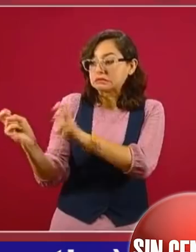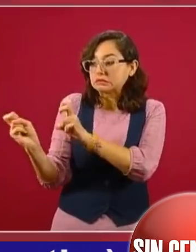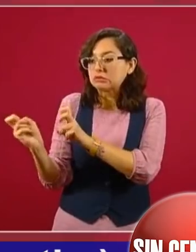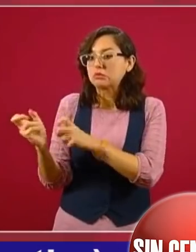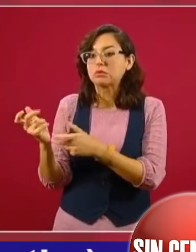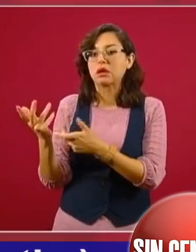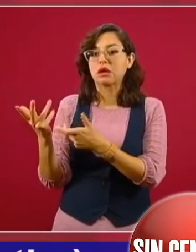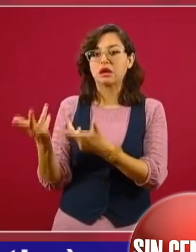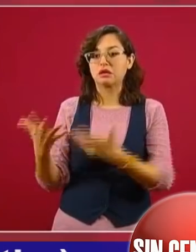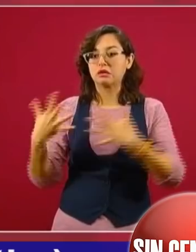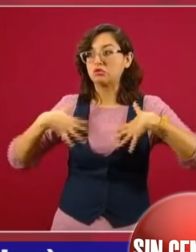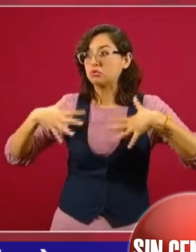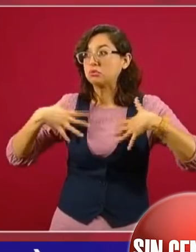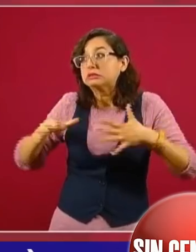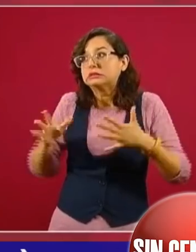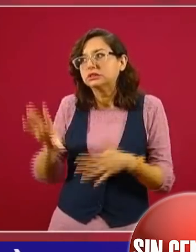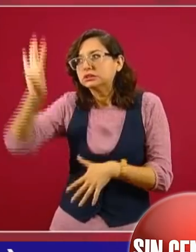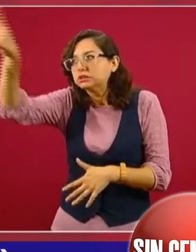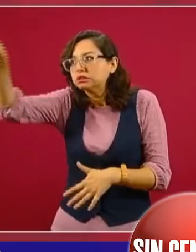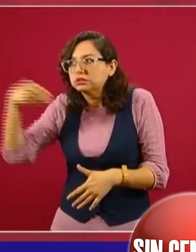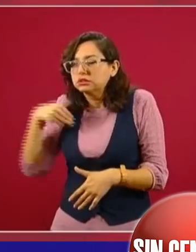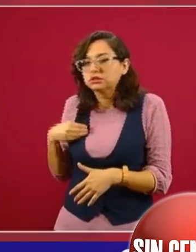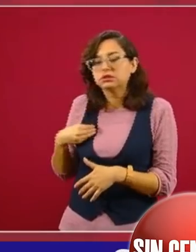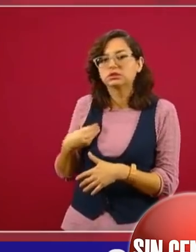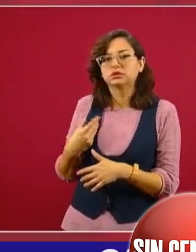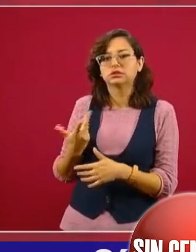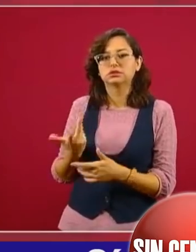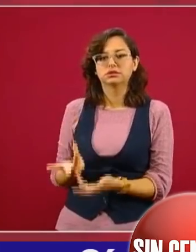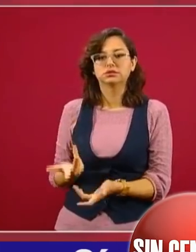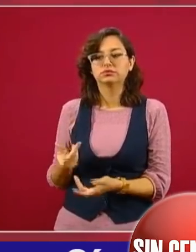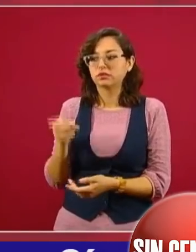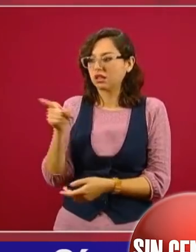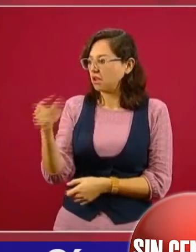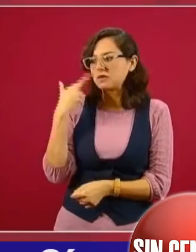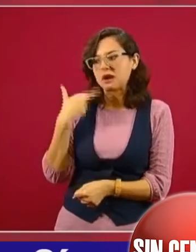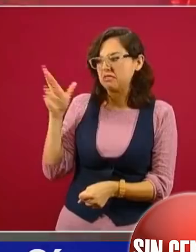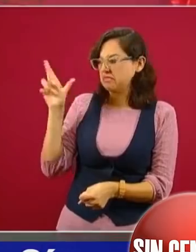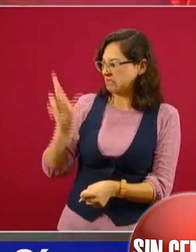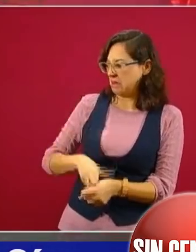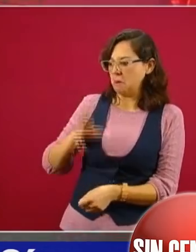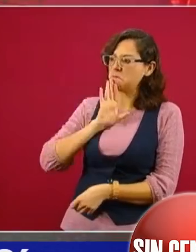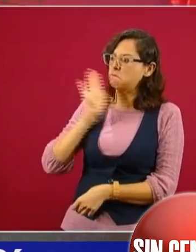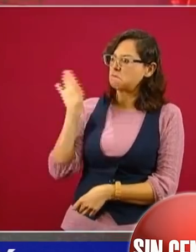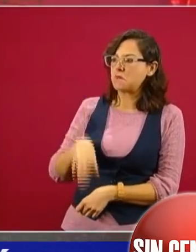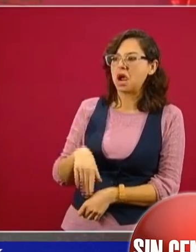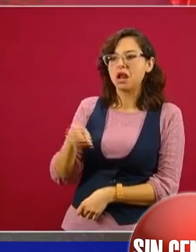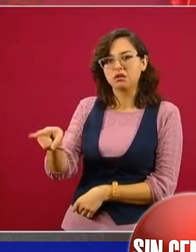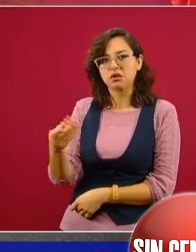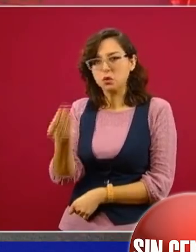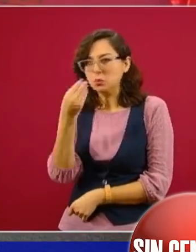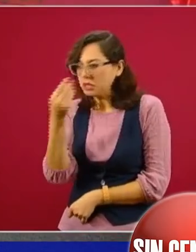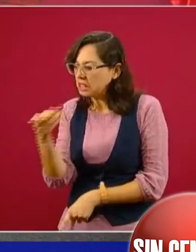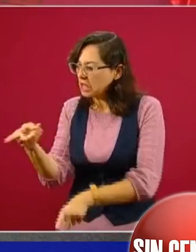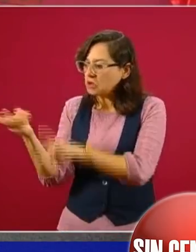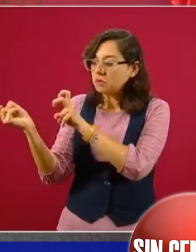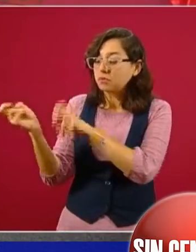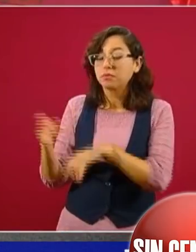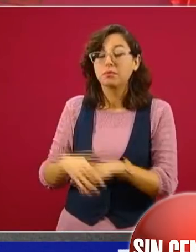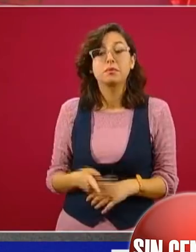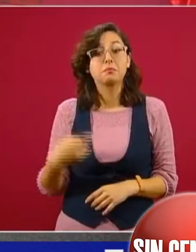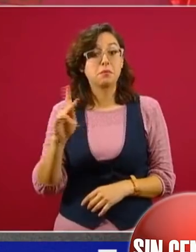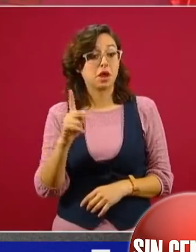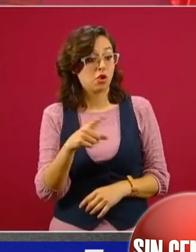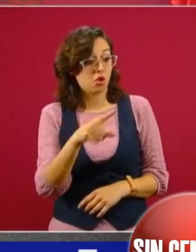robaba la ropa tendida en el patio. Ese era el ladrón. Los que se robaban